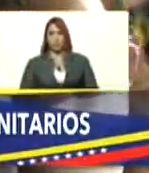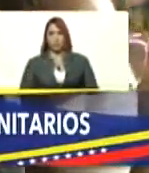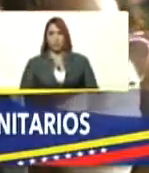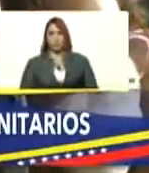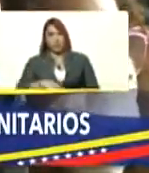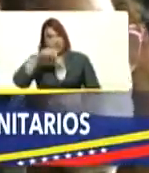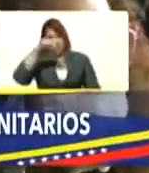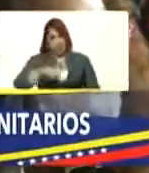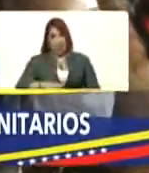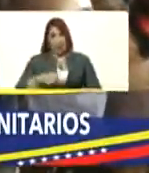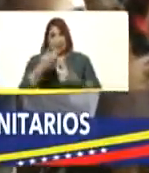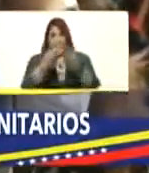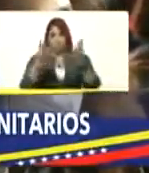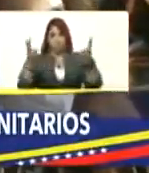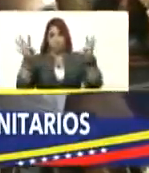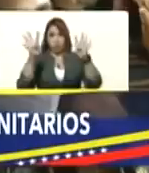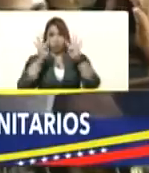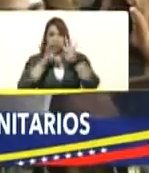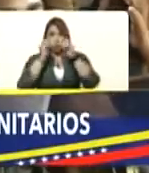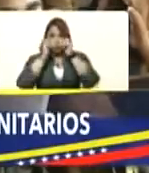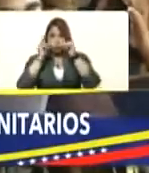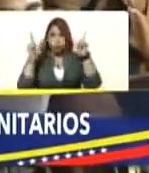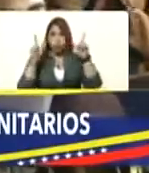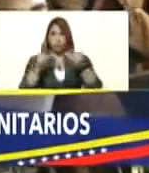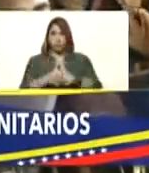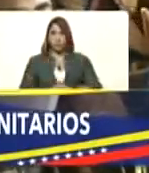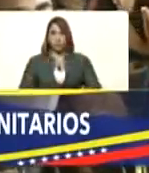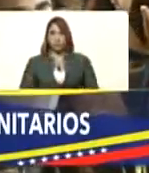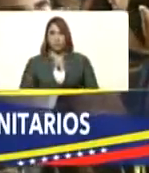en este estadio maravilloso